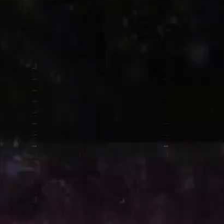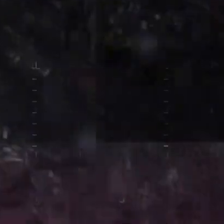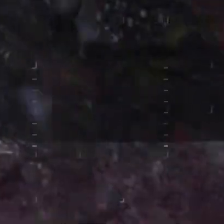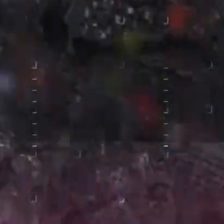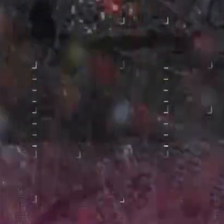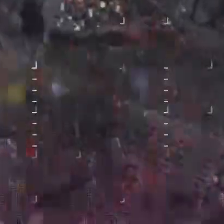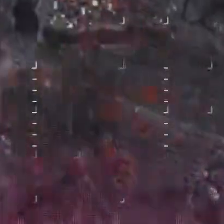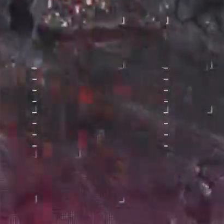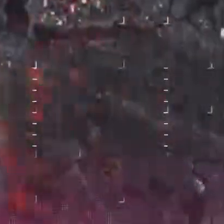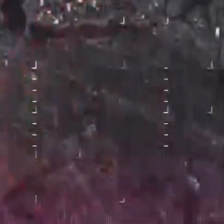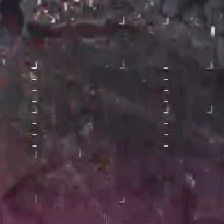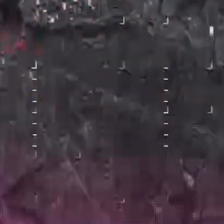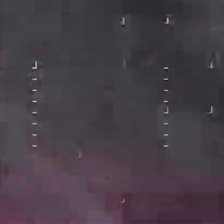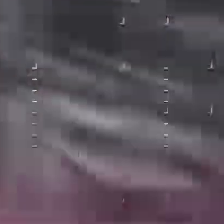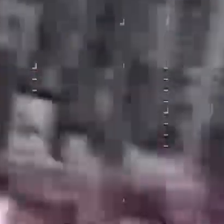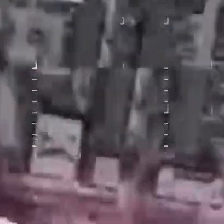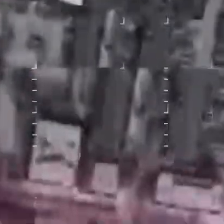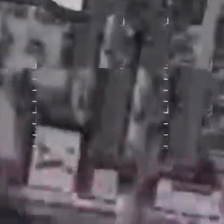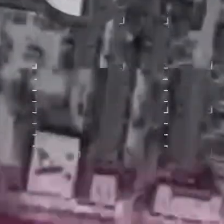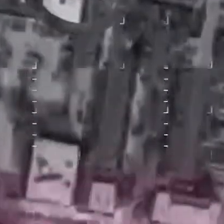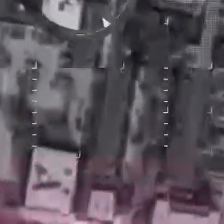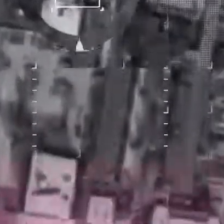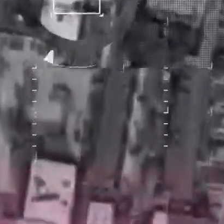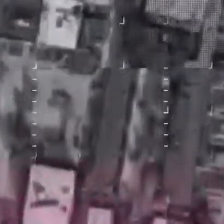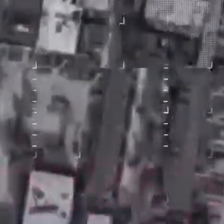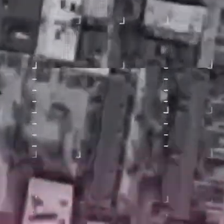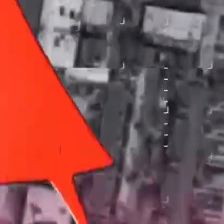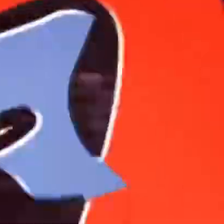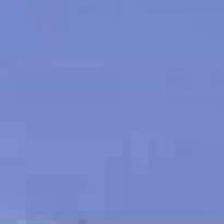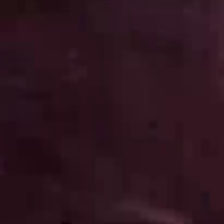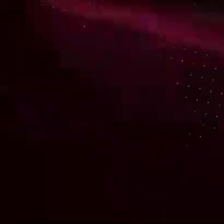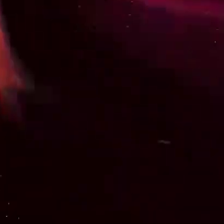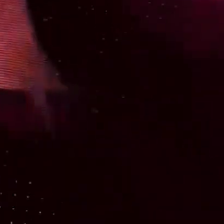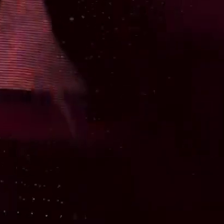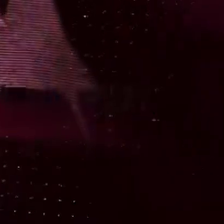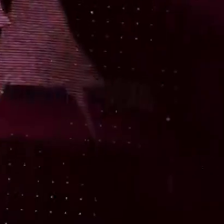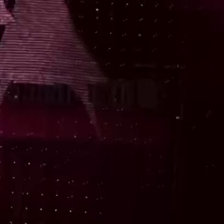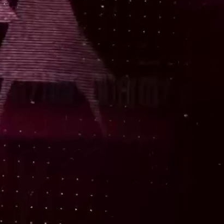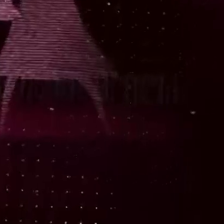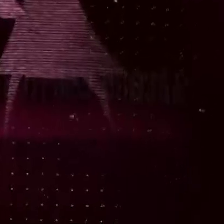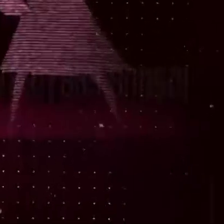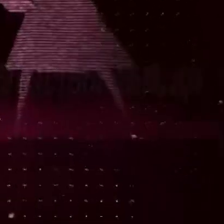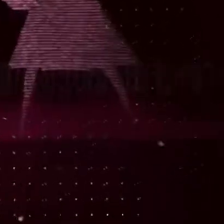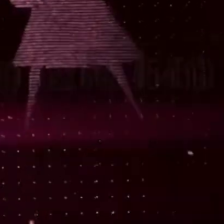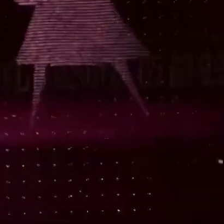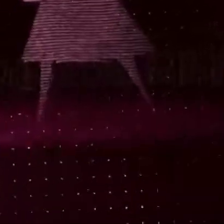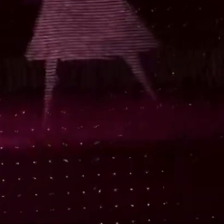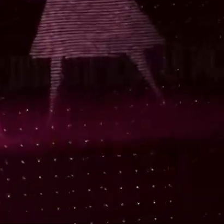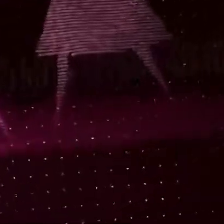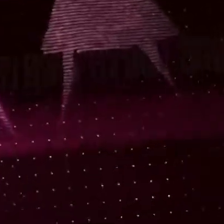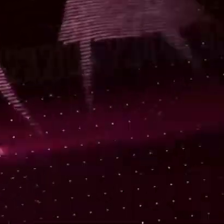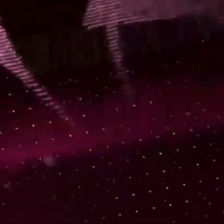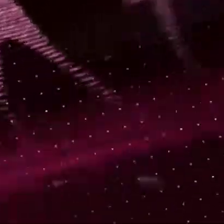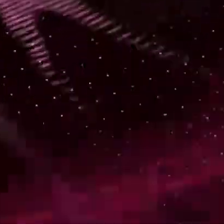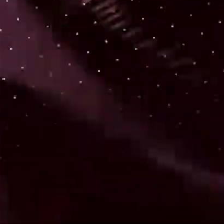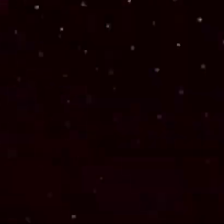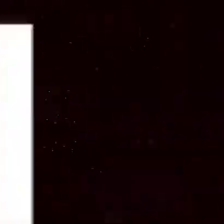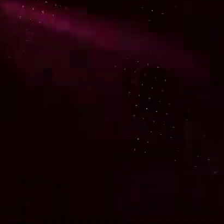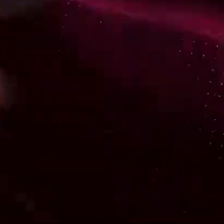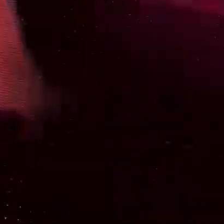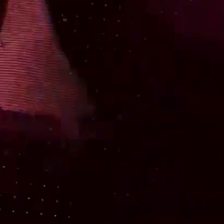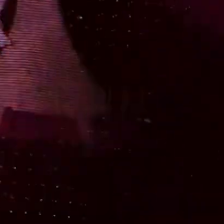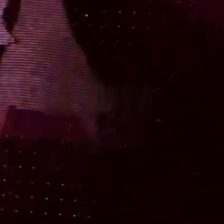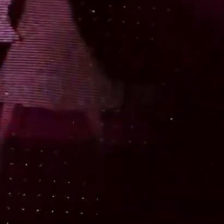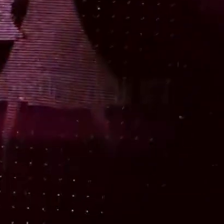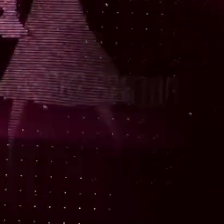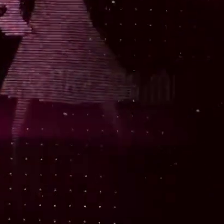Thank you.